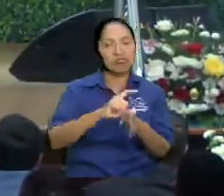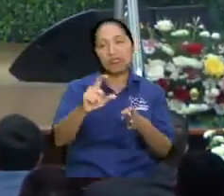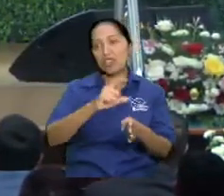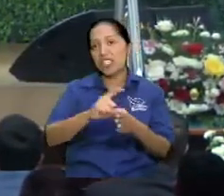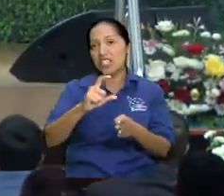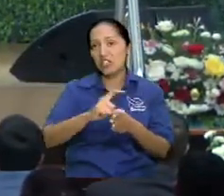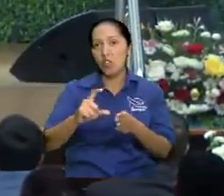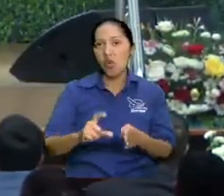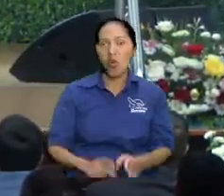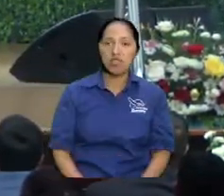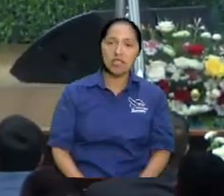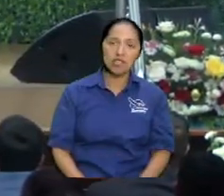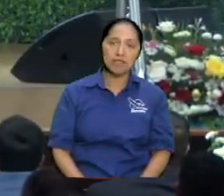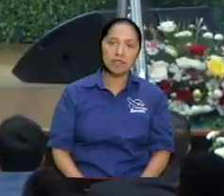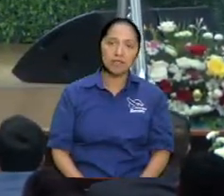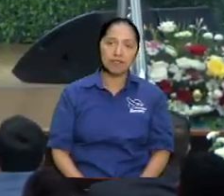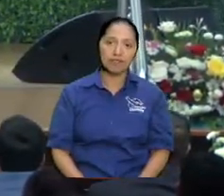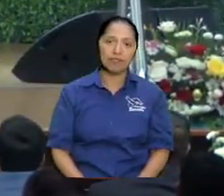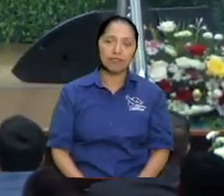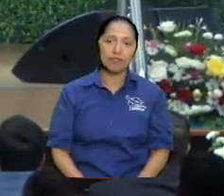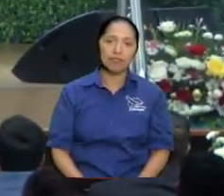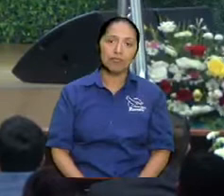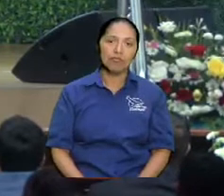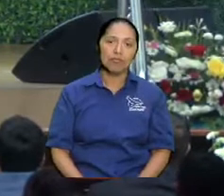me pusieron, ya en la mañana pedí.